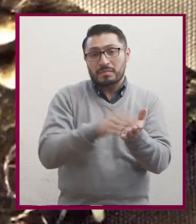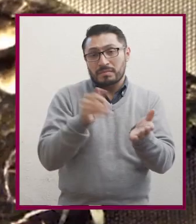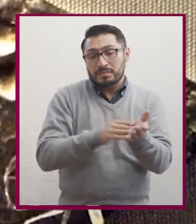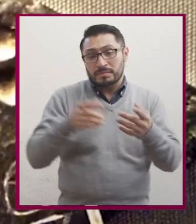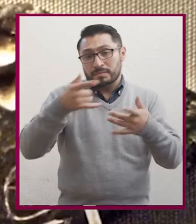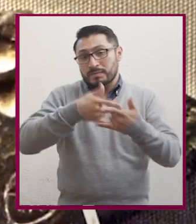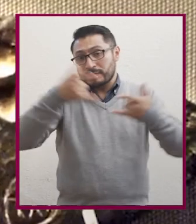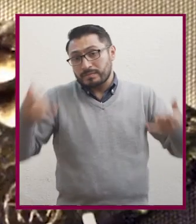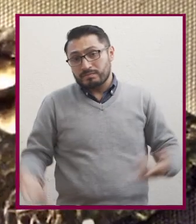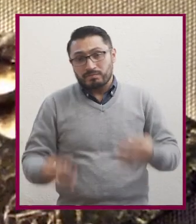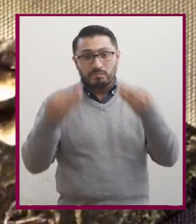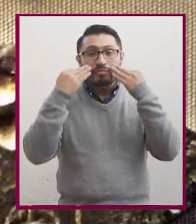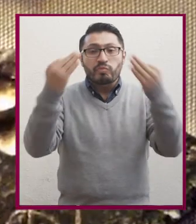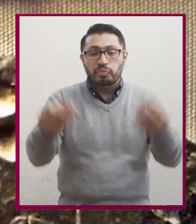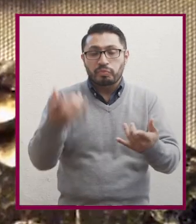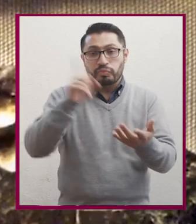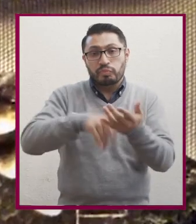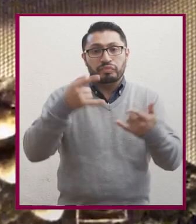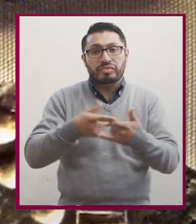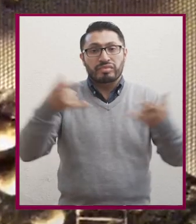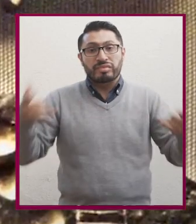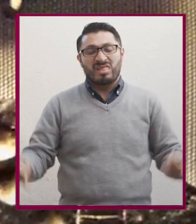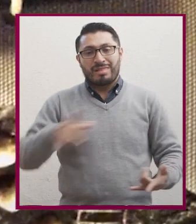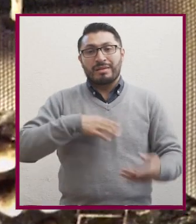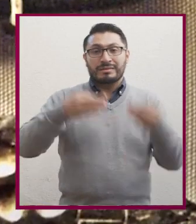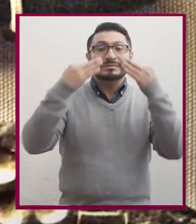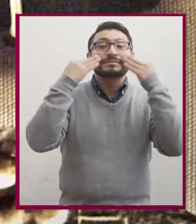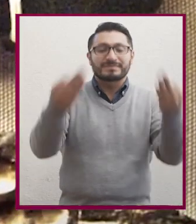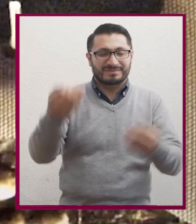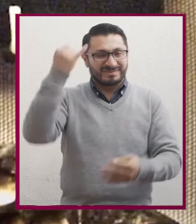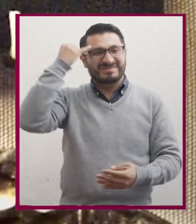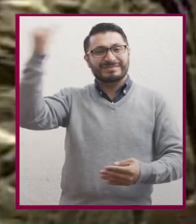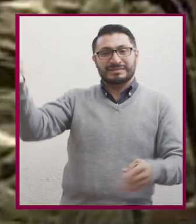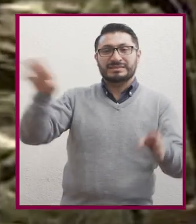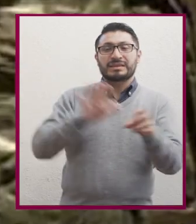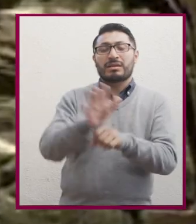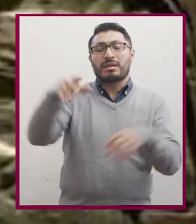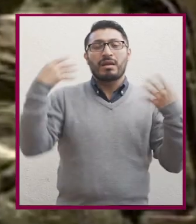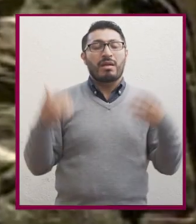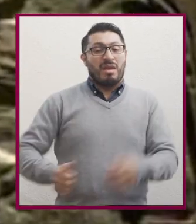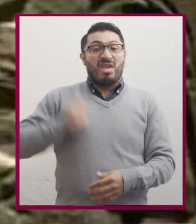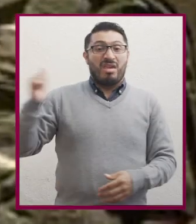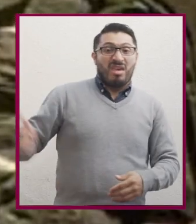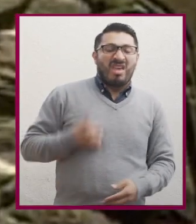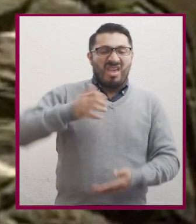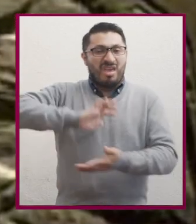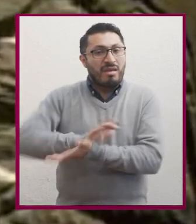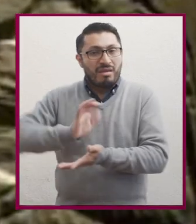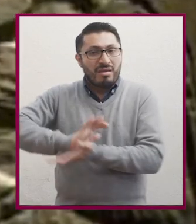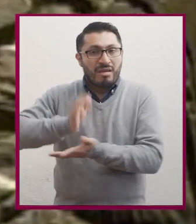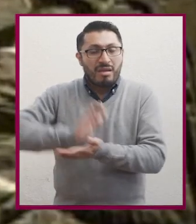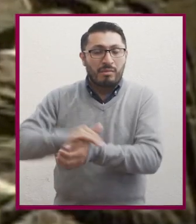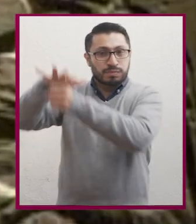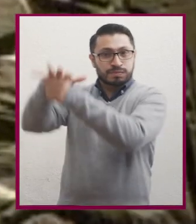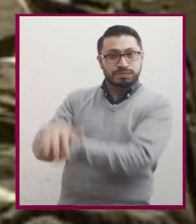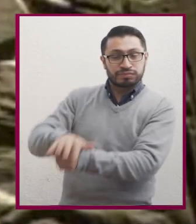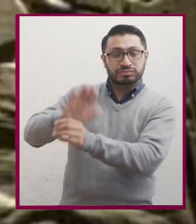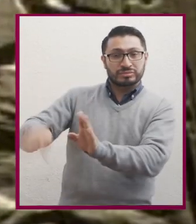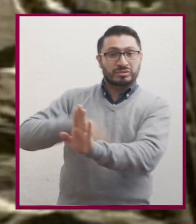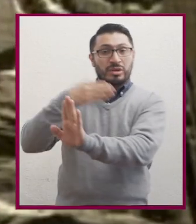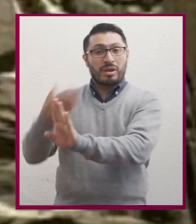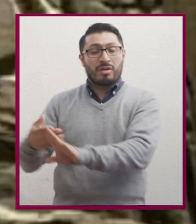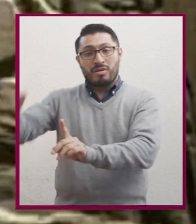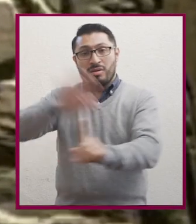Con este tipo de testimonios históricos podemos darnos una idea de los abusos, la discriminación y la opresión a la que